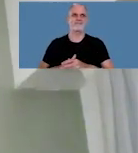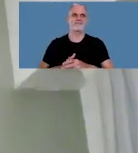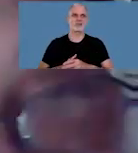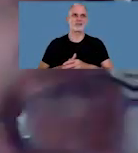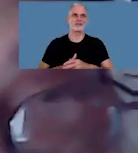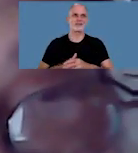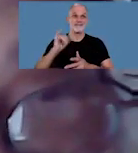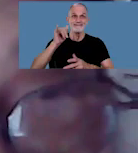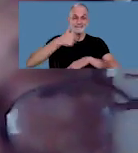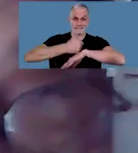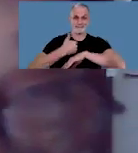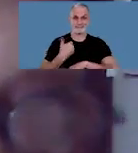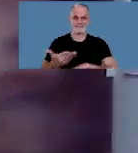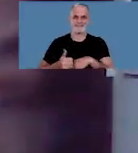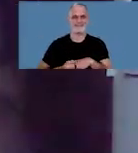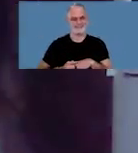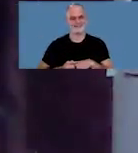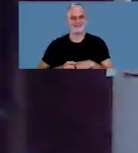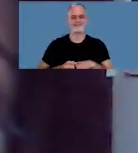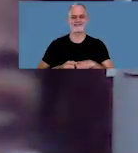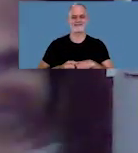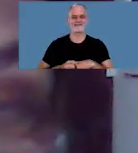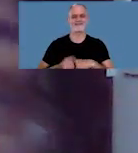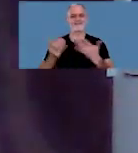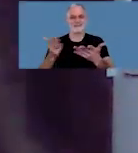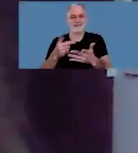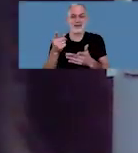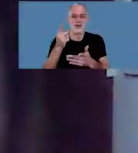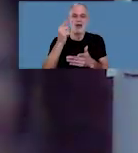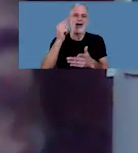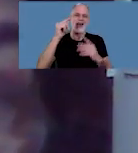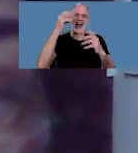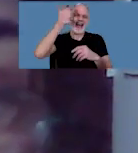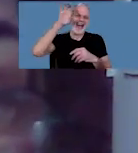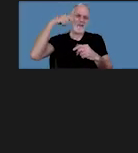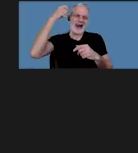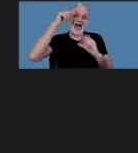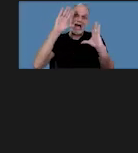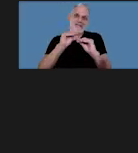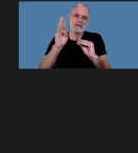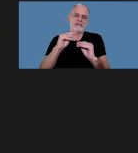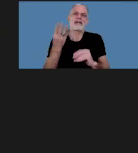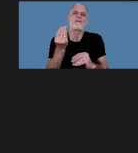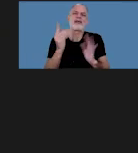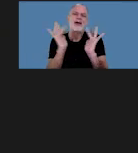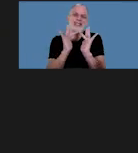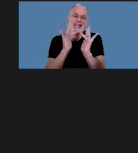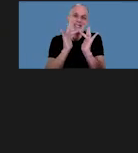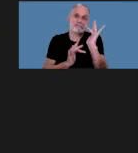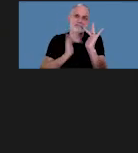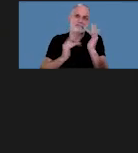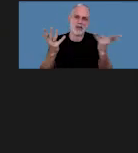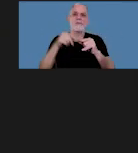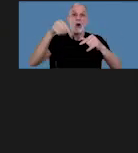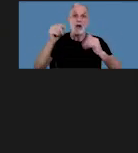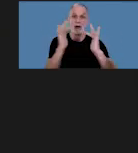Sí, sí, acá estoy. Gracias. Voy a bajar cámara porque tengo miedo por internet. Por ahora anda bien, pero